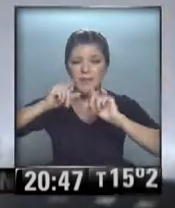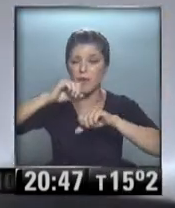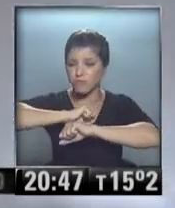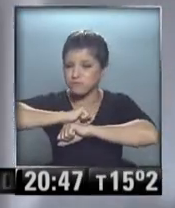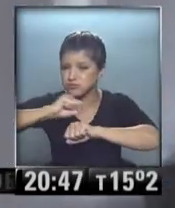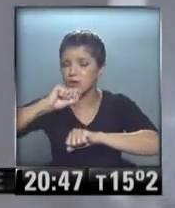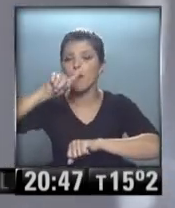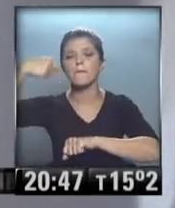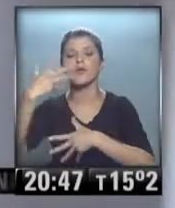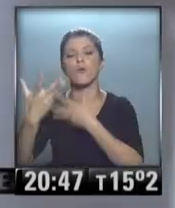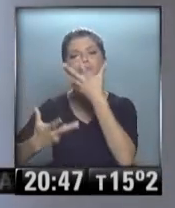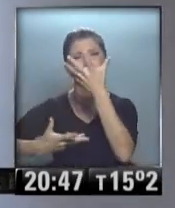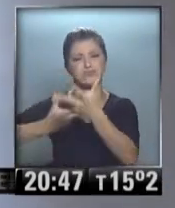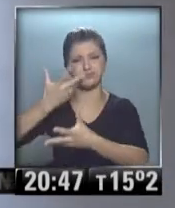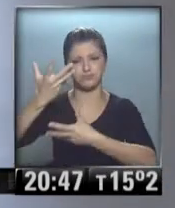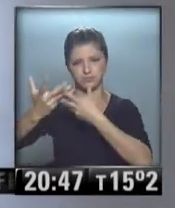un incendio.